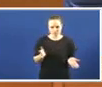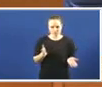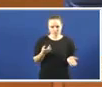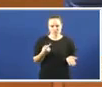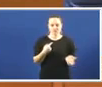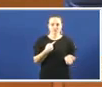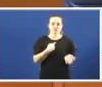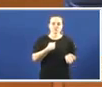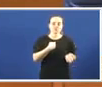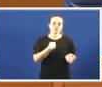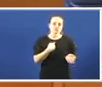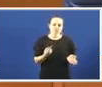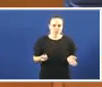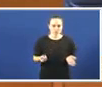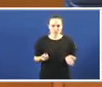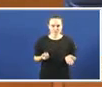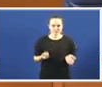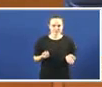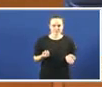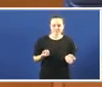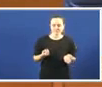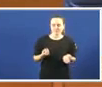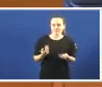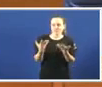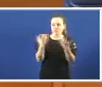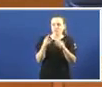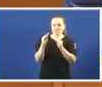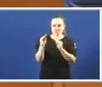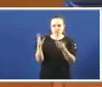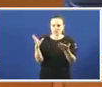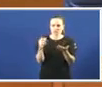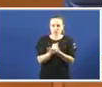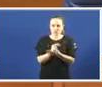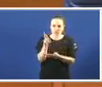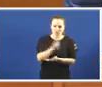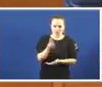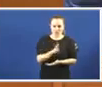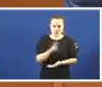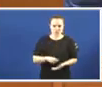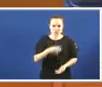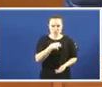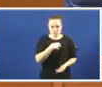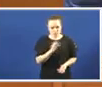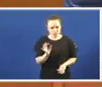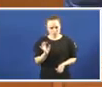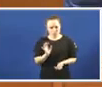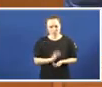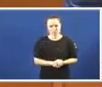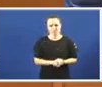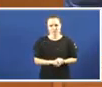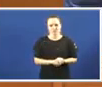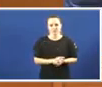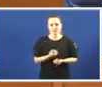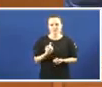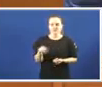desgranar todas as que dixo, voume centrar en dúas nada máis antes de entrar no tema. Unha é isto